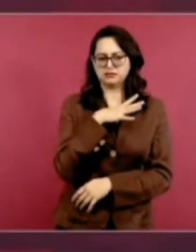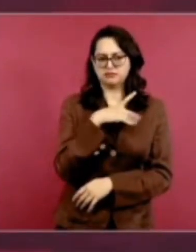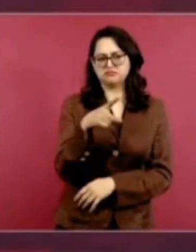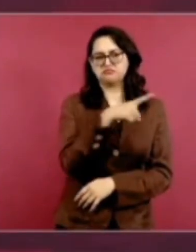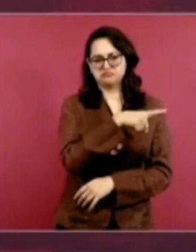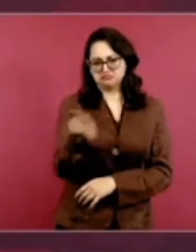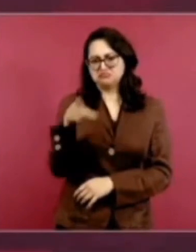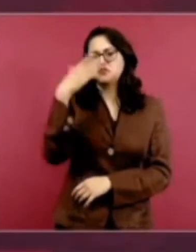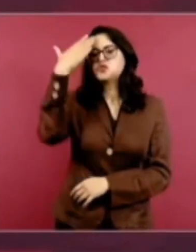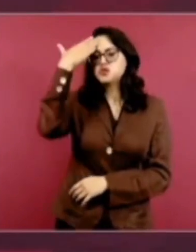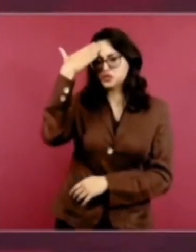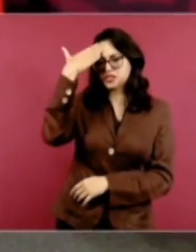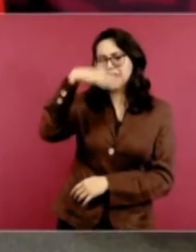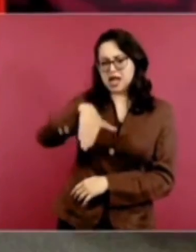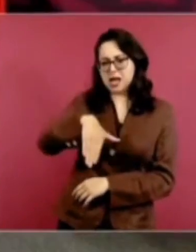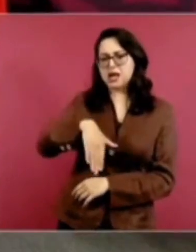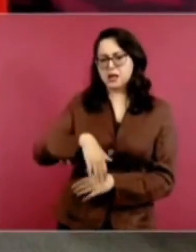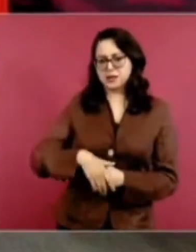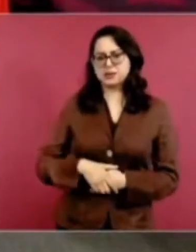y